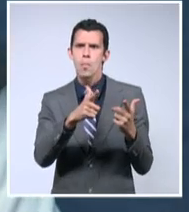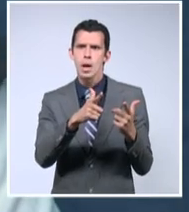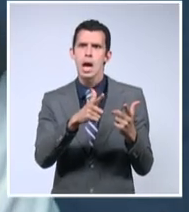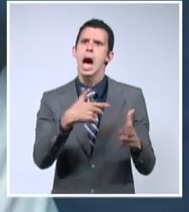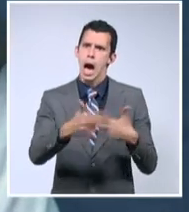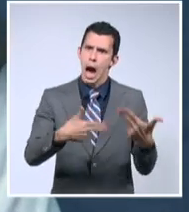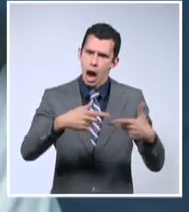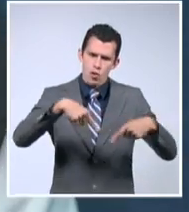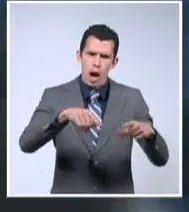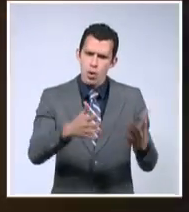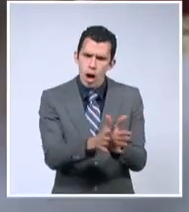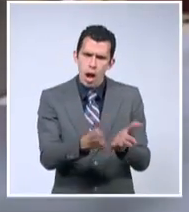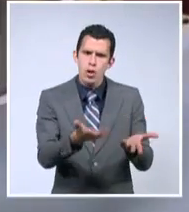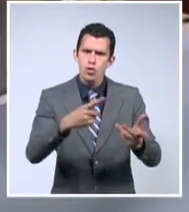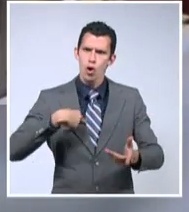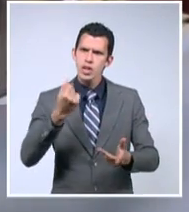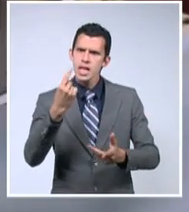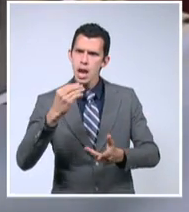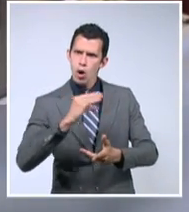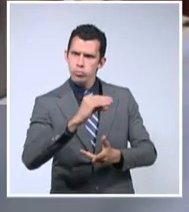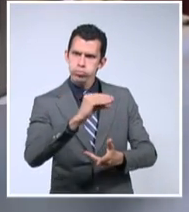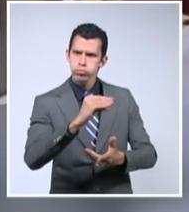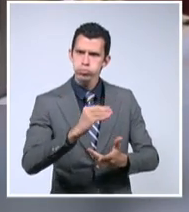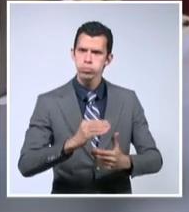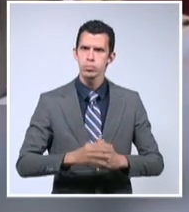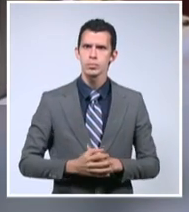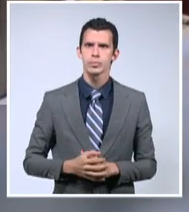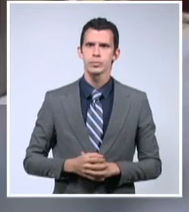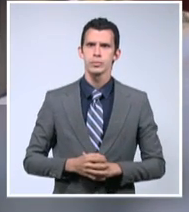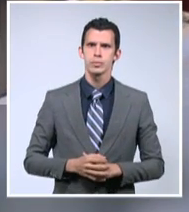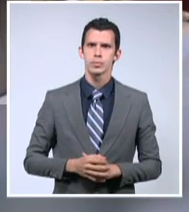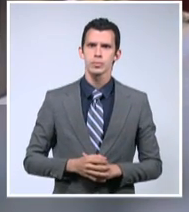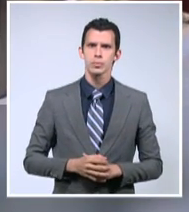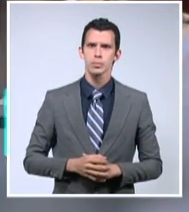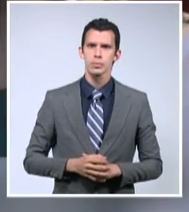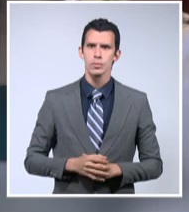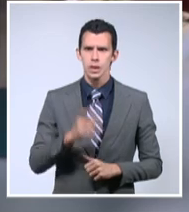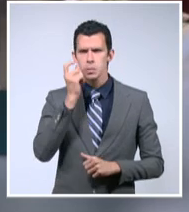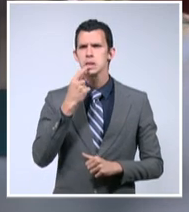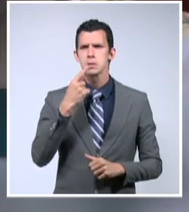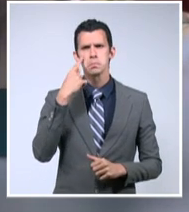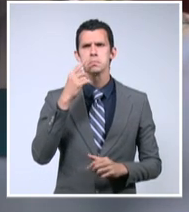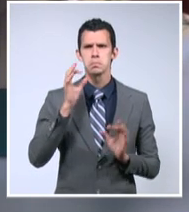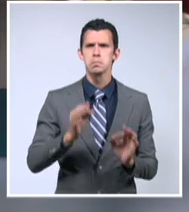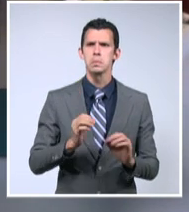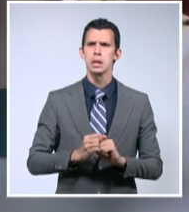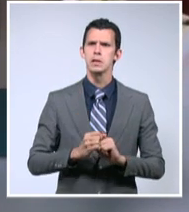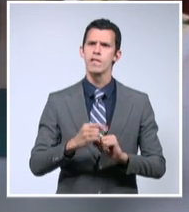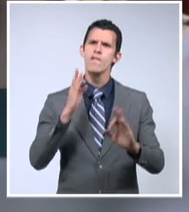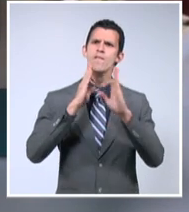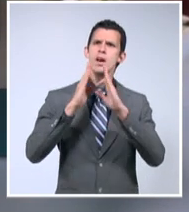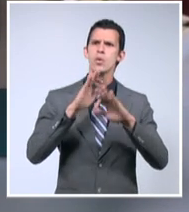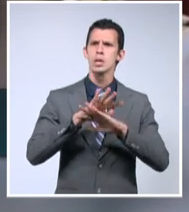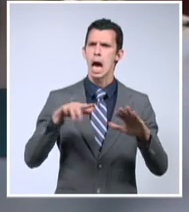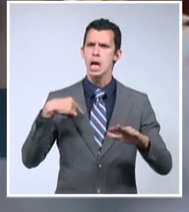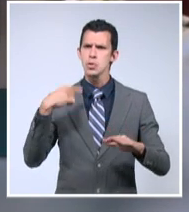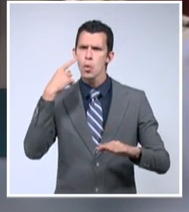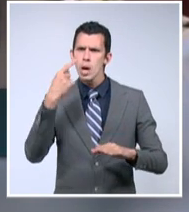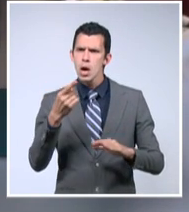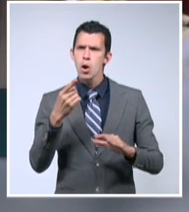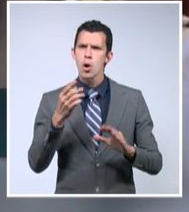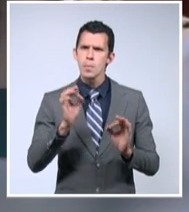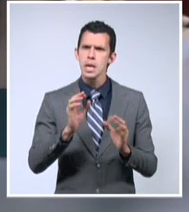tienda esa. Yo contacté a Jorge Luis Fernández Figueras por el Facebook, ya resaltaba mucho en el grupo de los clandestinos,